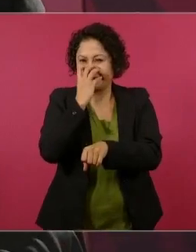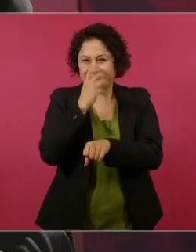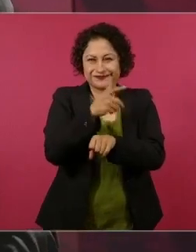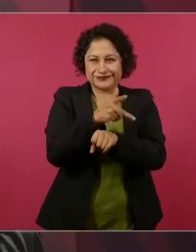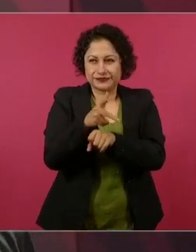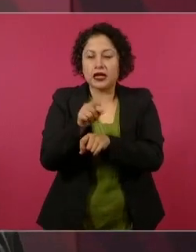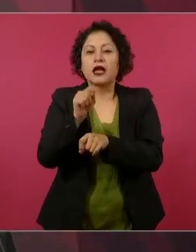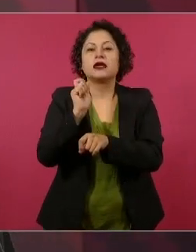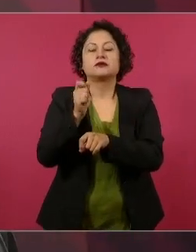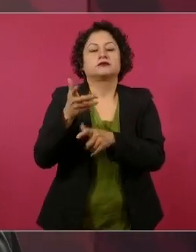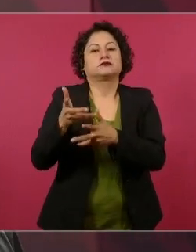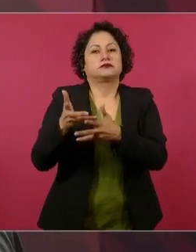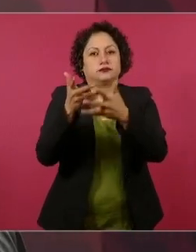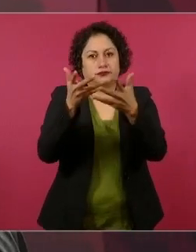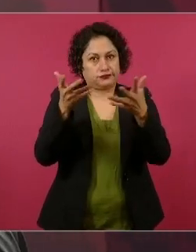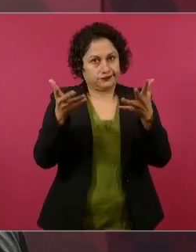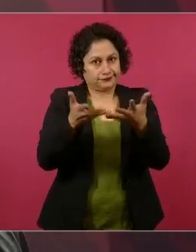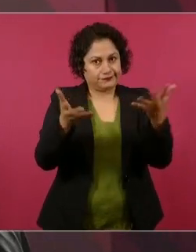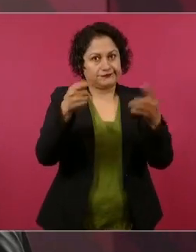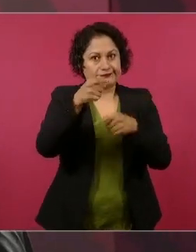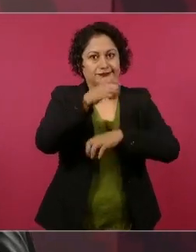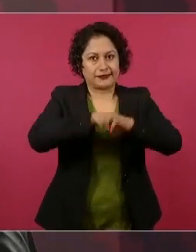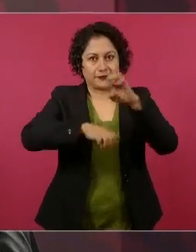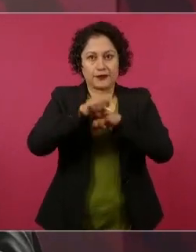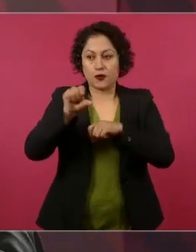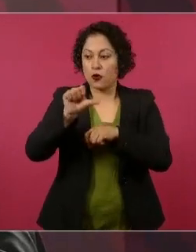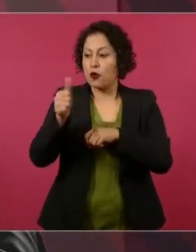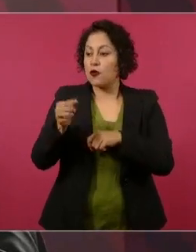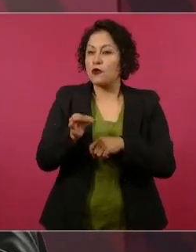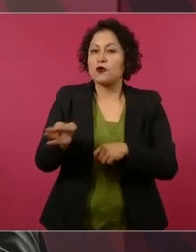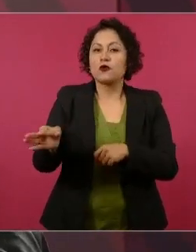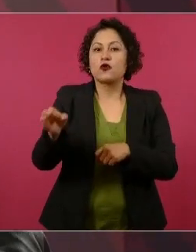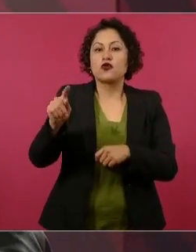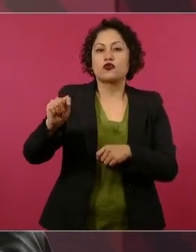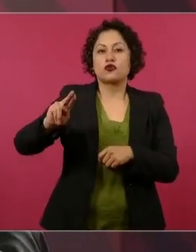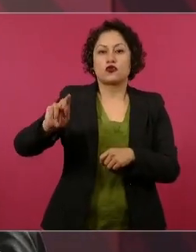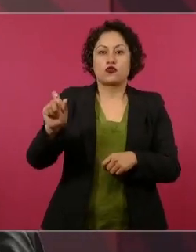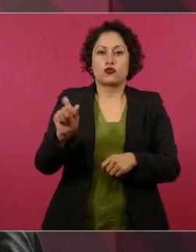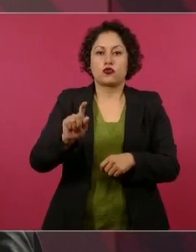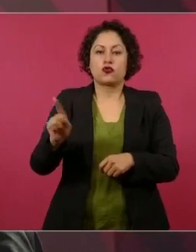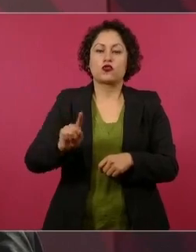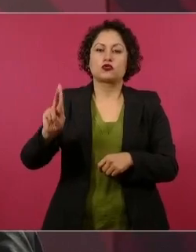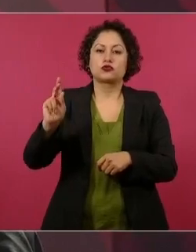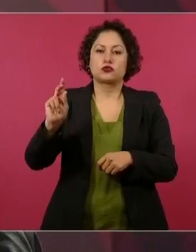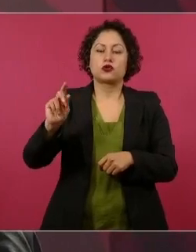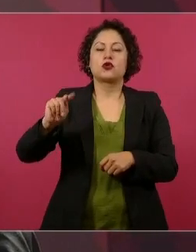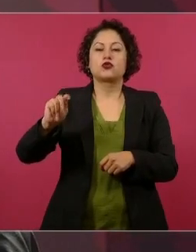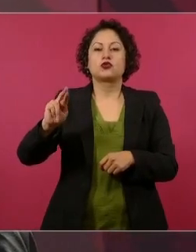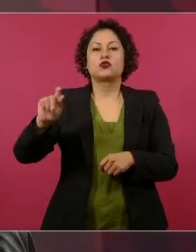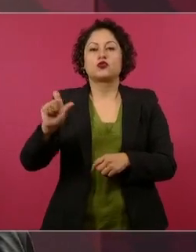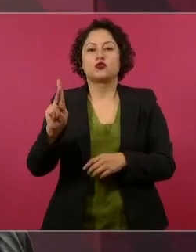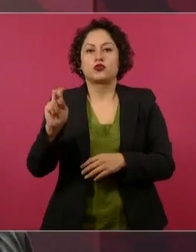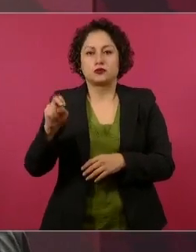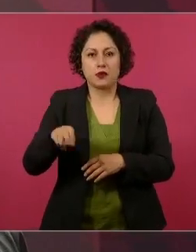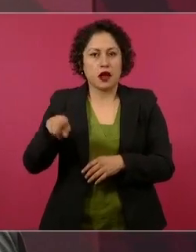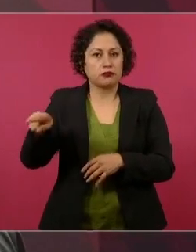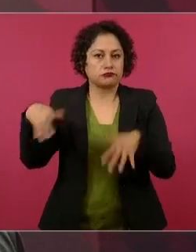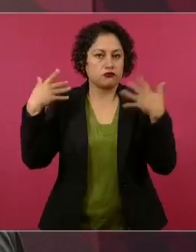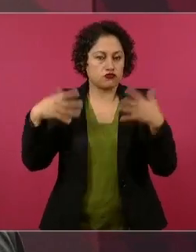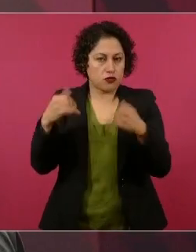tiene mucho movimiento porque es el principal puerto energético